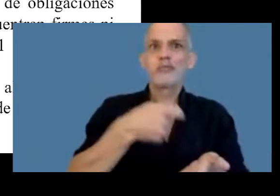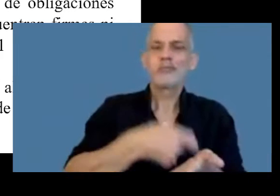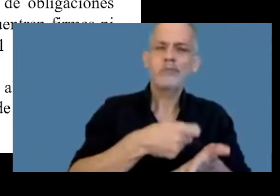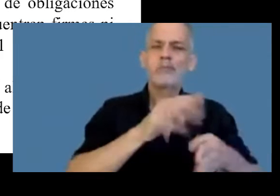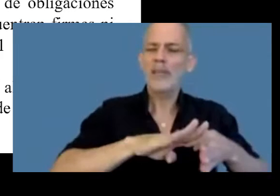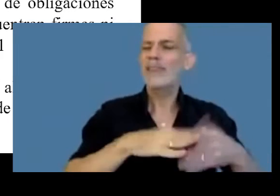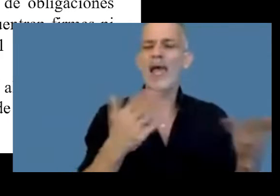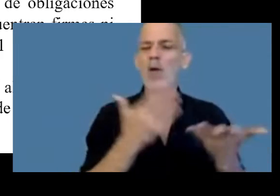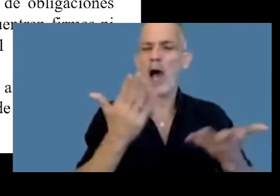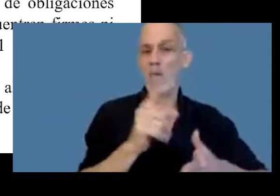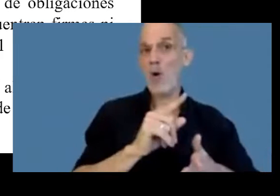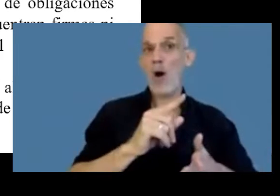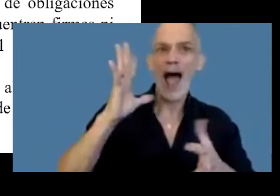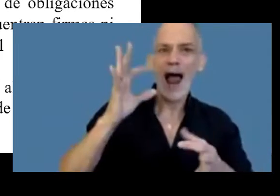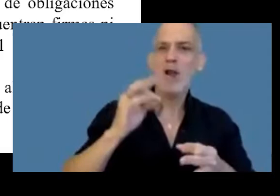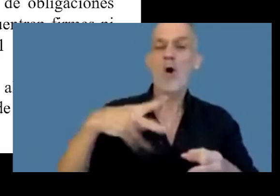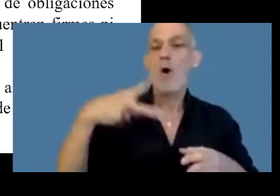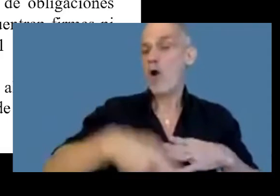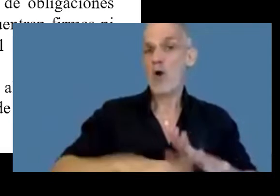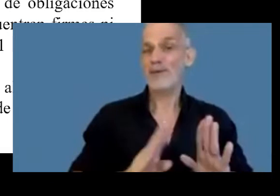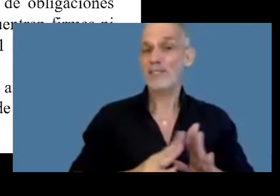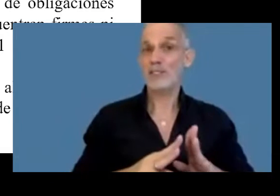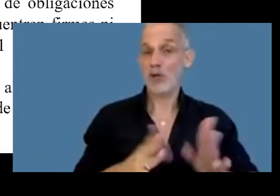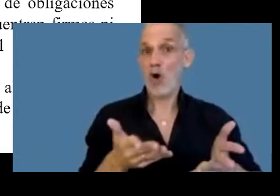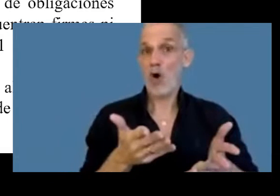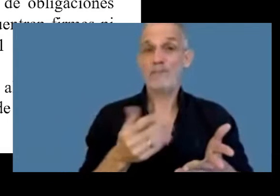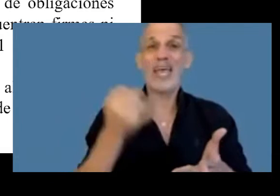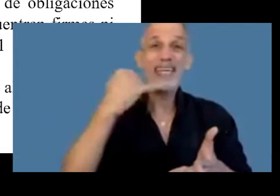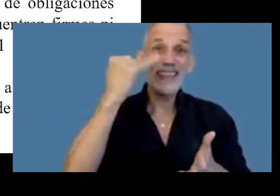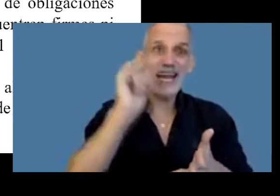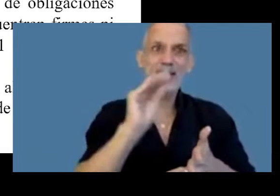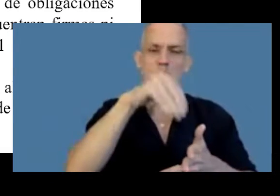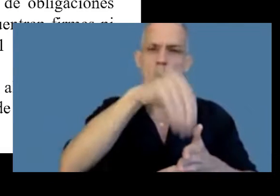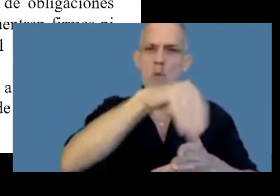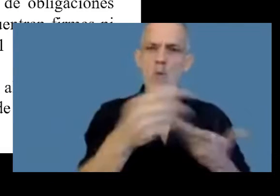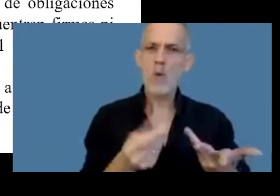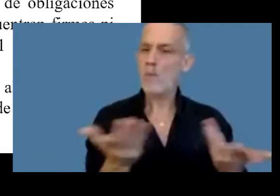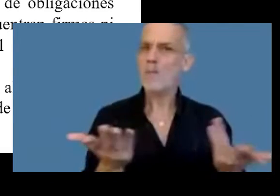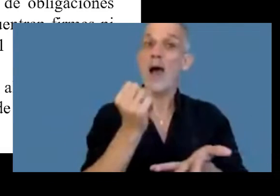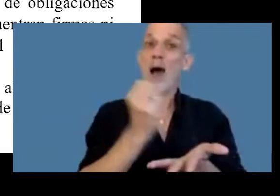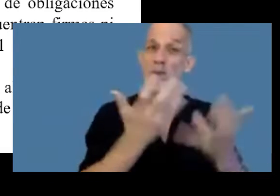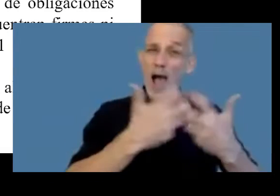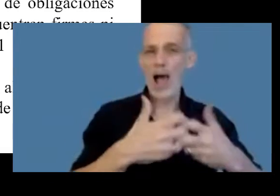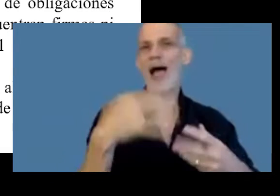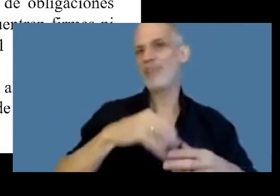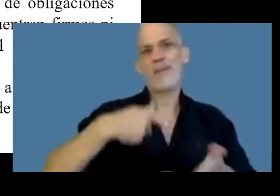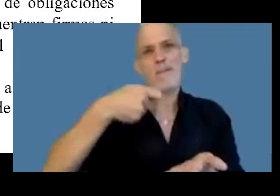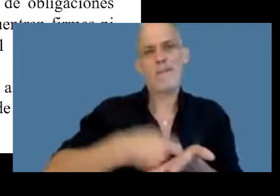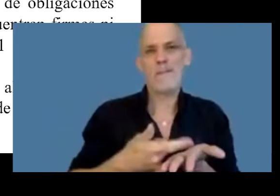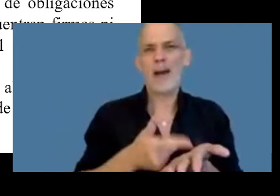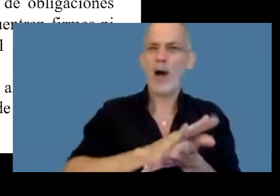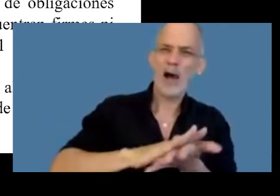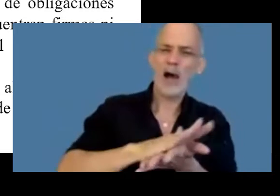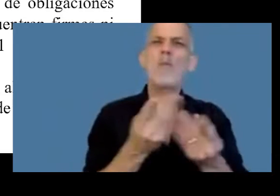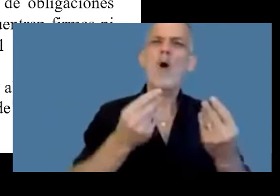sus accesorios no condonados, es decir, intereses resarcitorios, deberán regularizarse mediante el